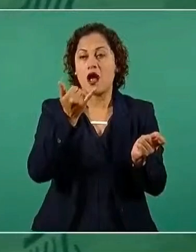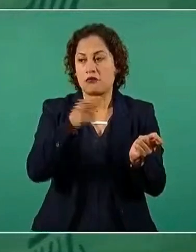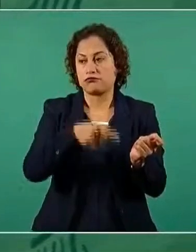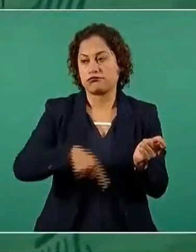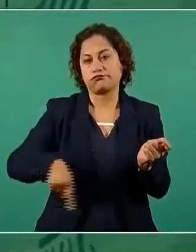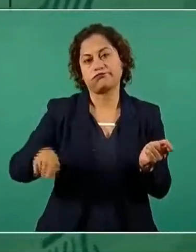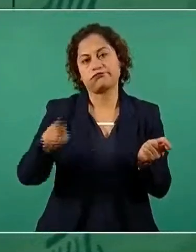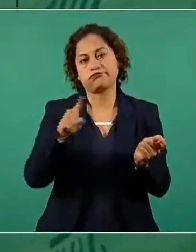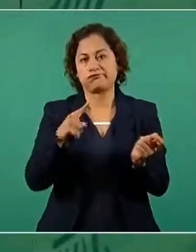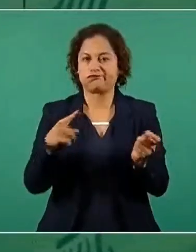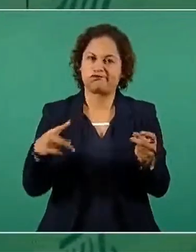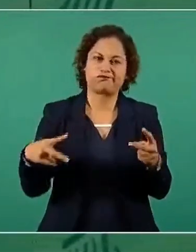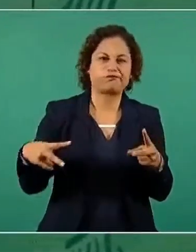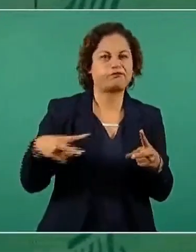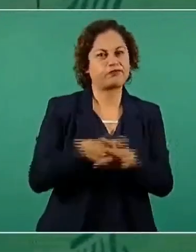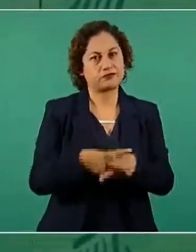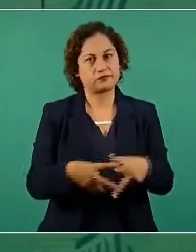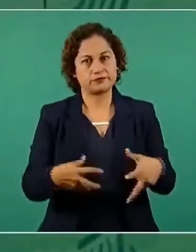Los pleitos muchas veces,